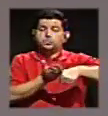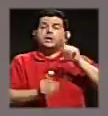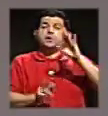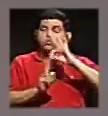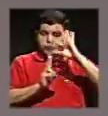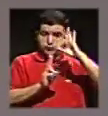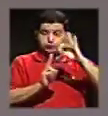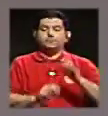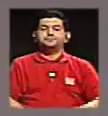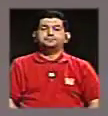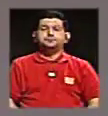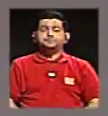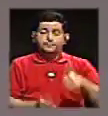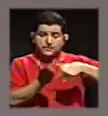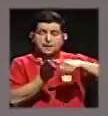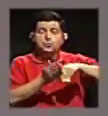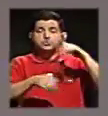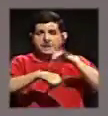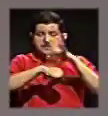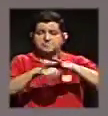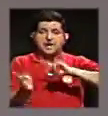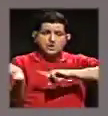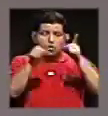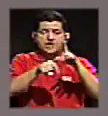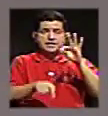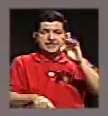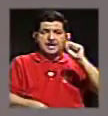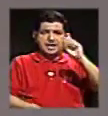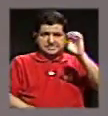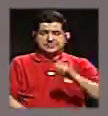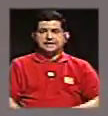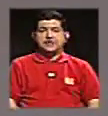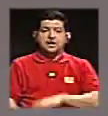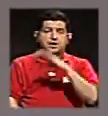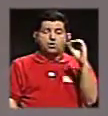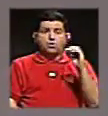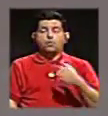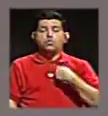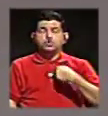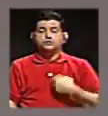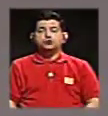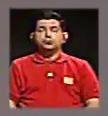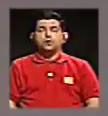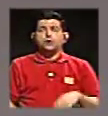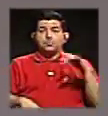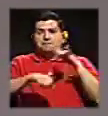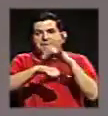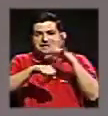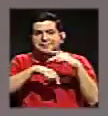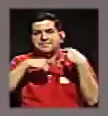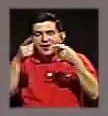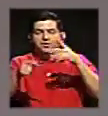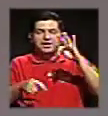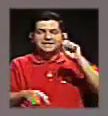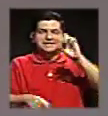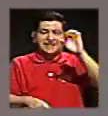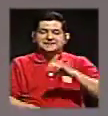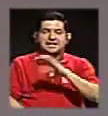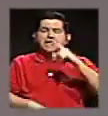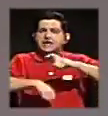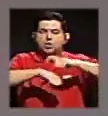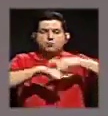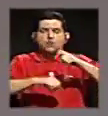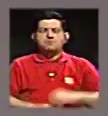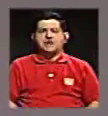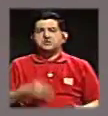alternativa votar bien temprano y trasladarme al tribunal o trasladar primer tribunal todavía más temprano y moverme en algún momento